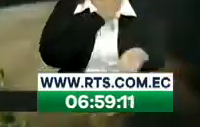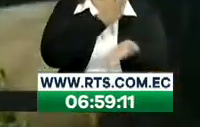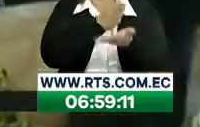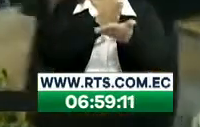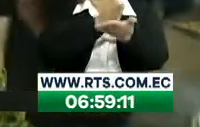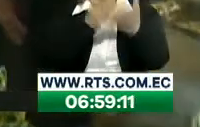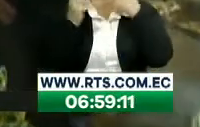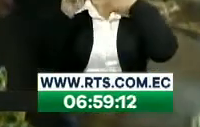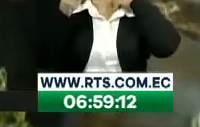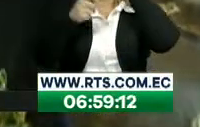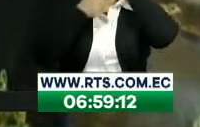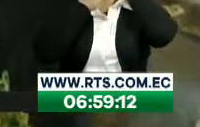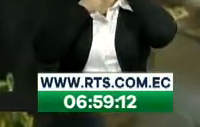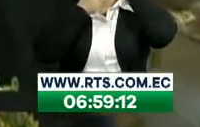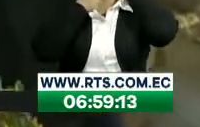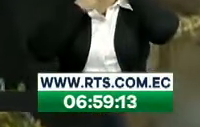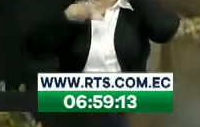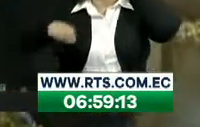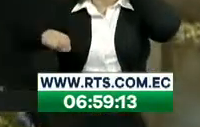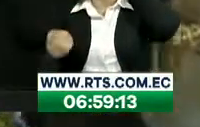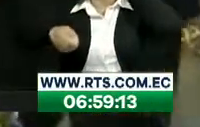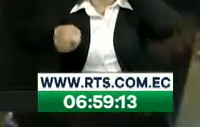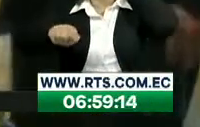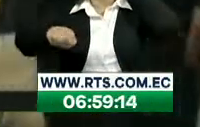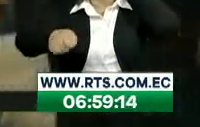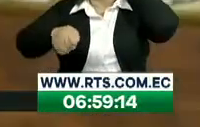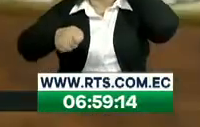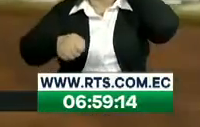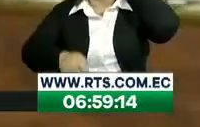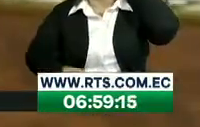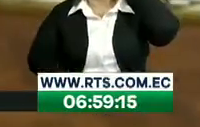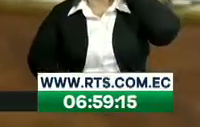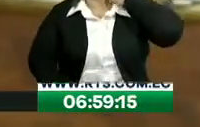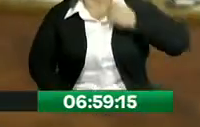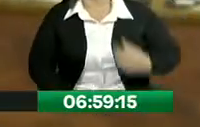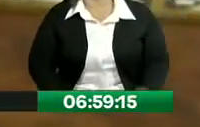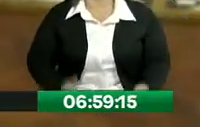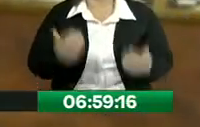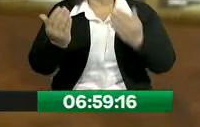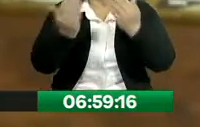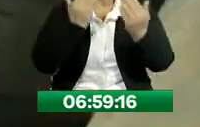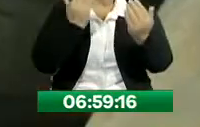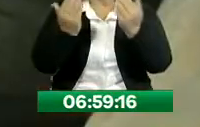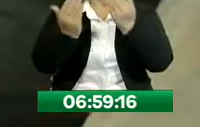La Relatoría para la Libertad de Expresión termina una visita oficial al país. Se espera que este